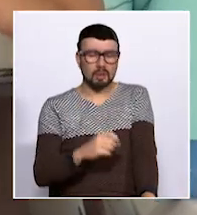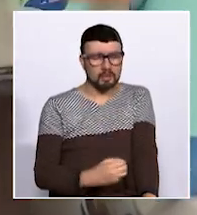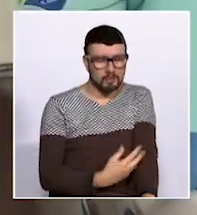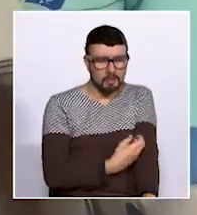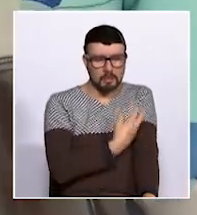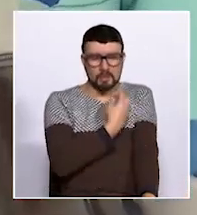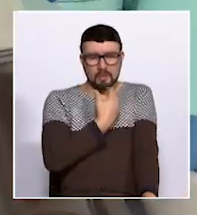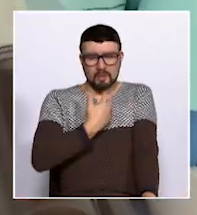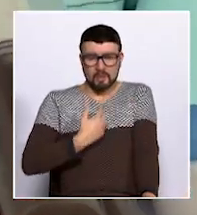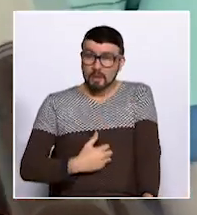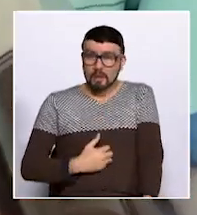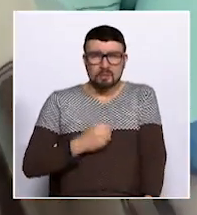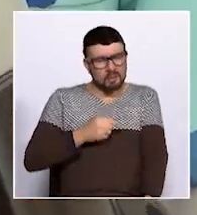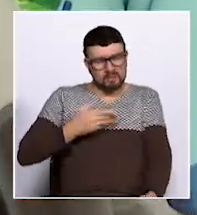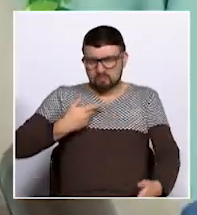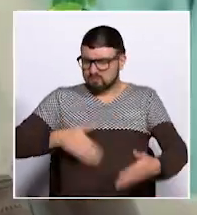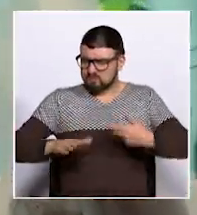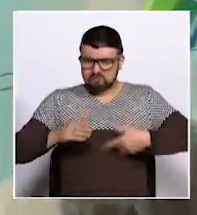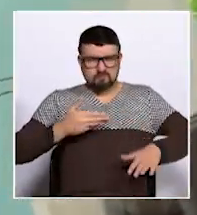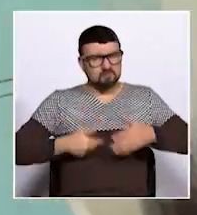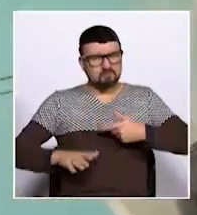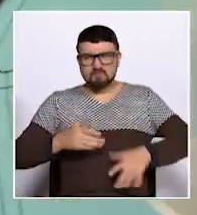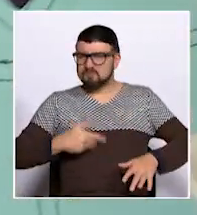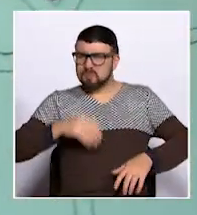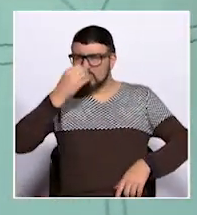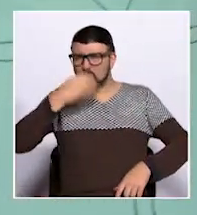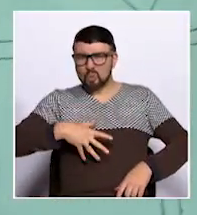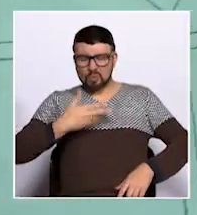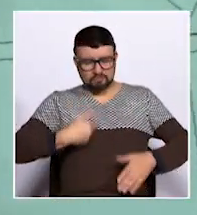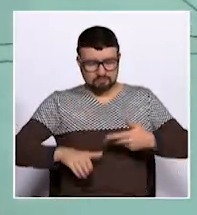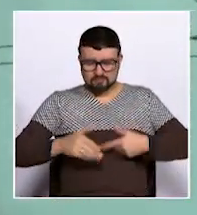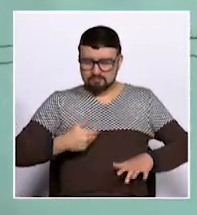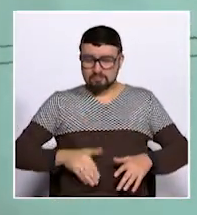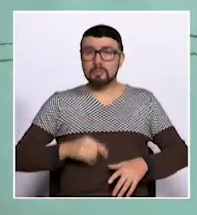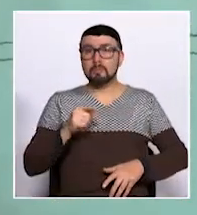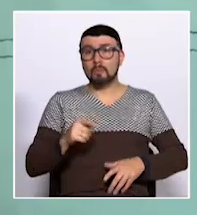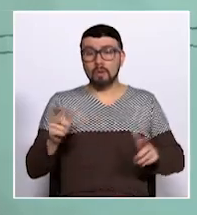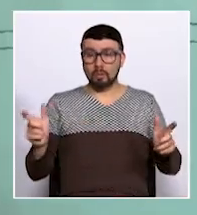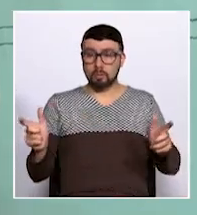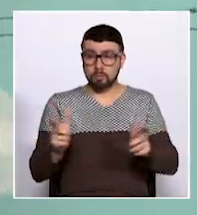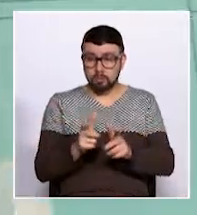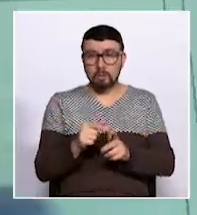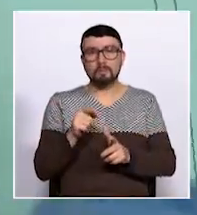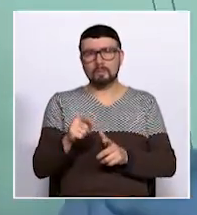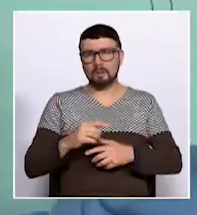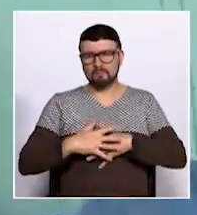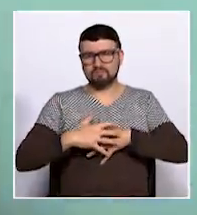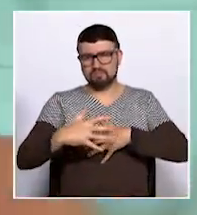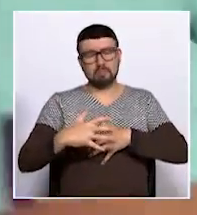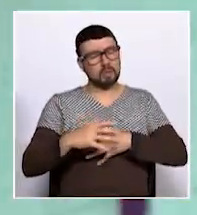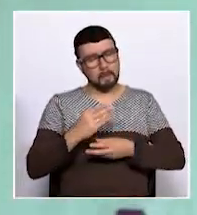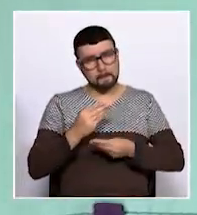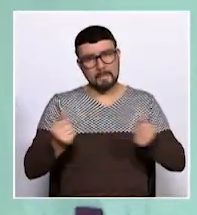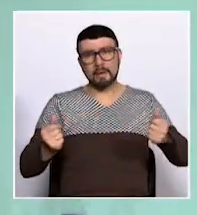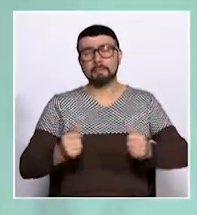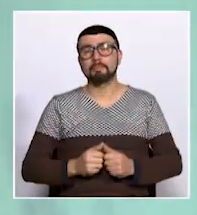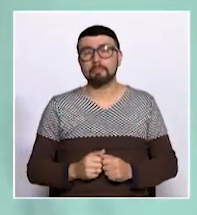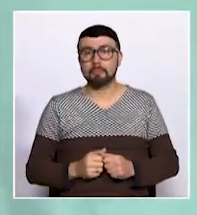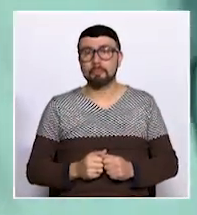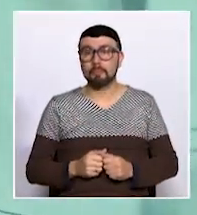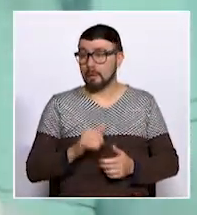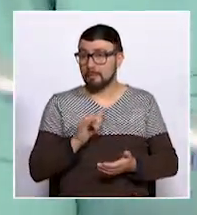respiración, comenzar y sacarla. ¿Para qué? Para que disminuyan los procesos de inflamación. Por eso